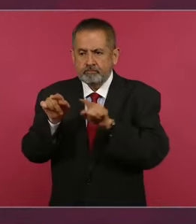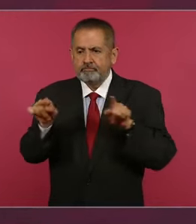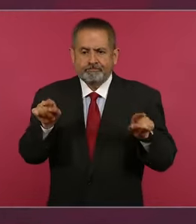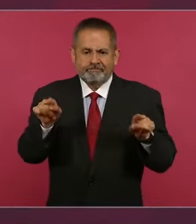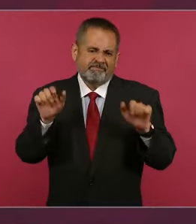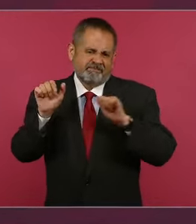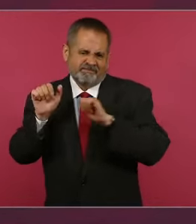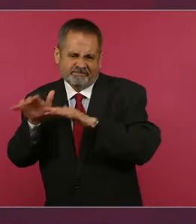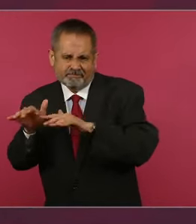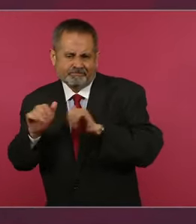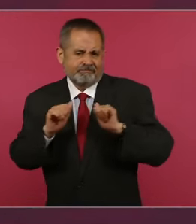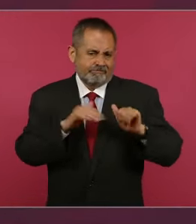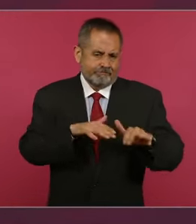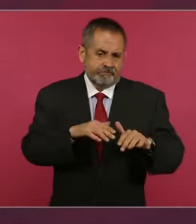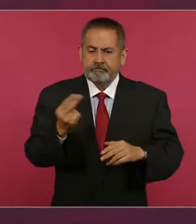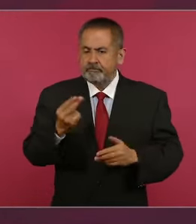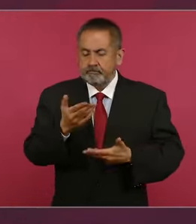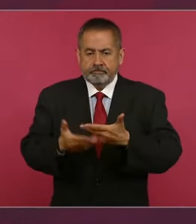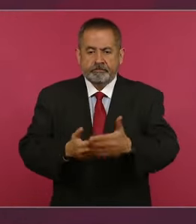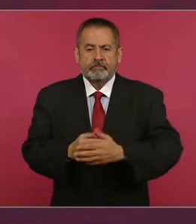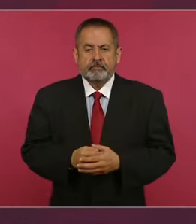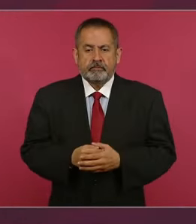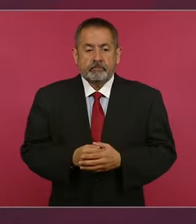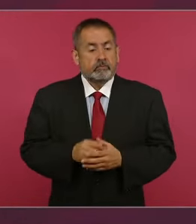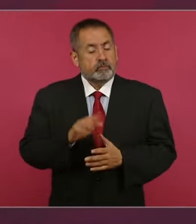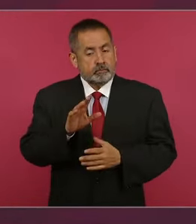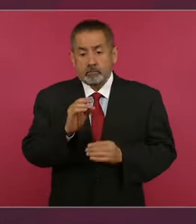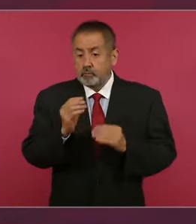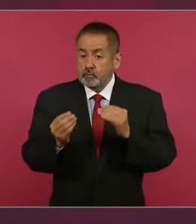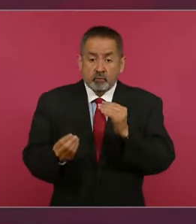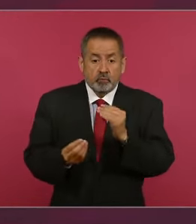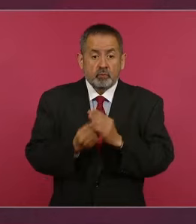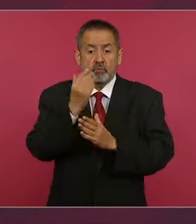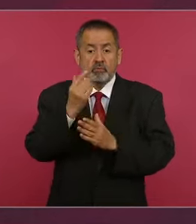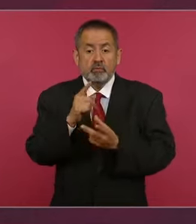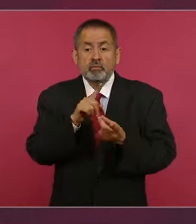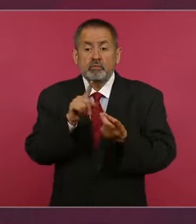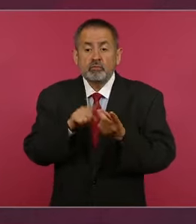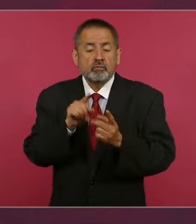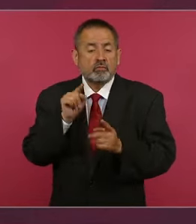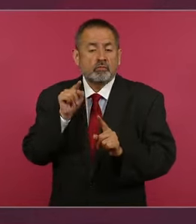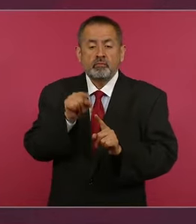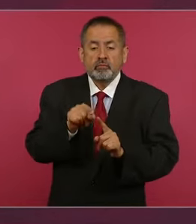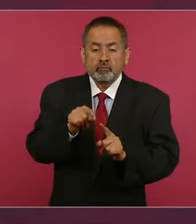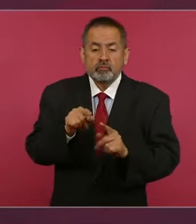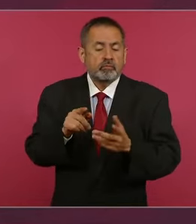Luego, nuevos polos de desarrollo.